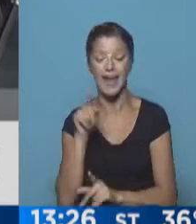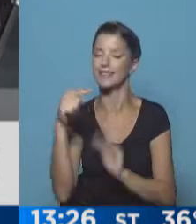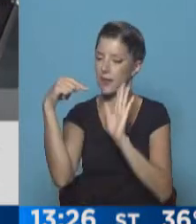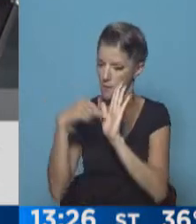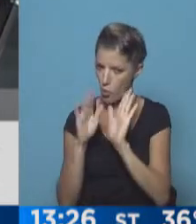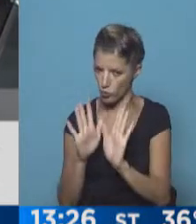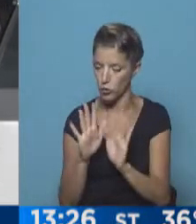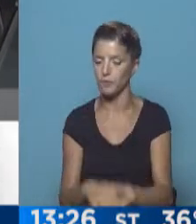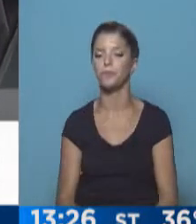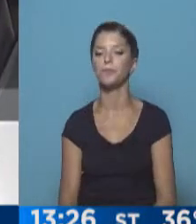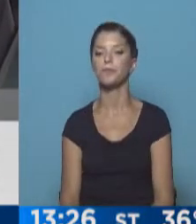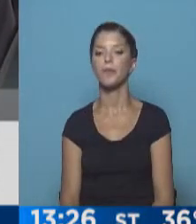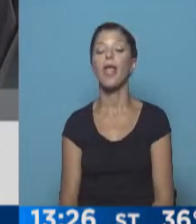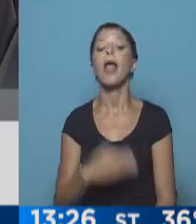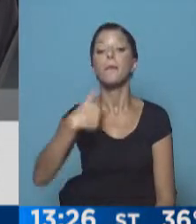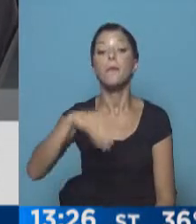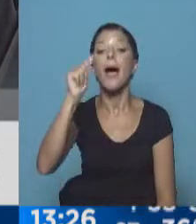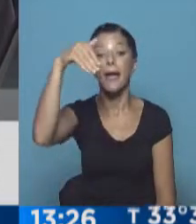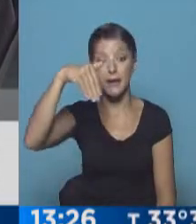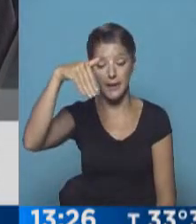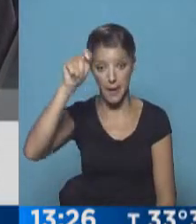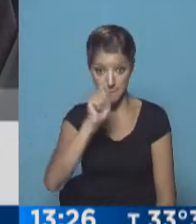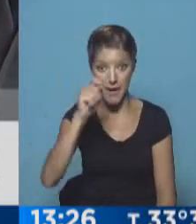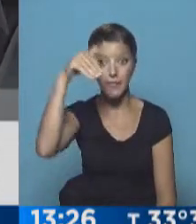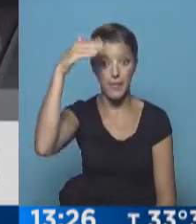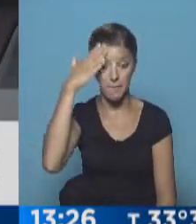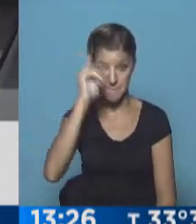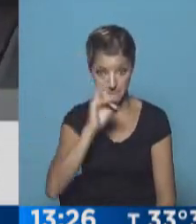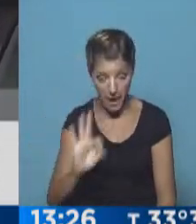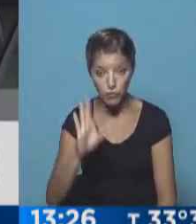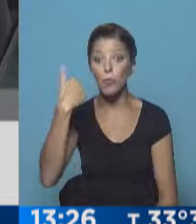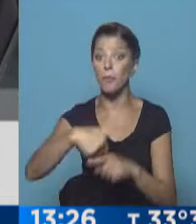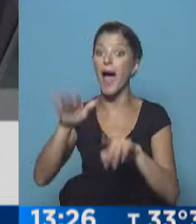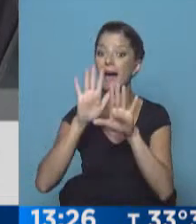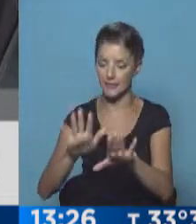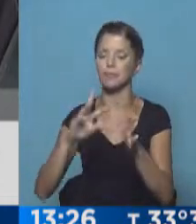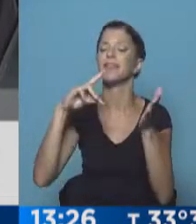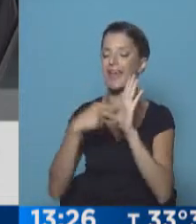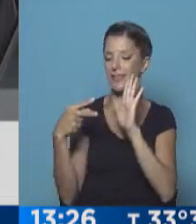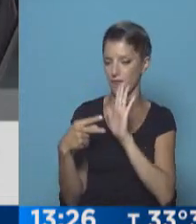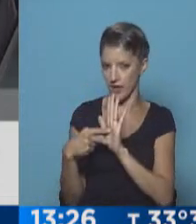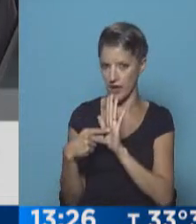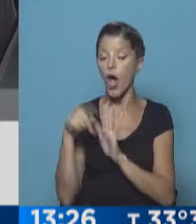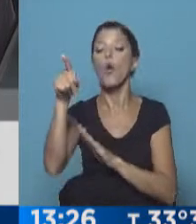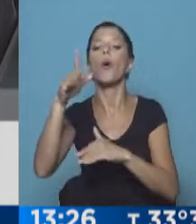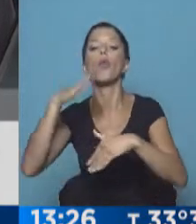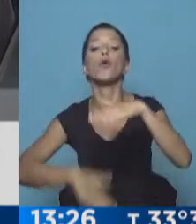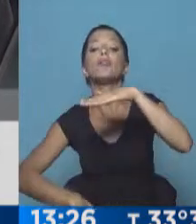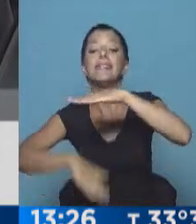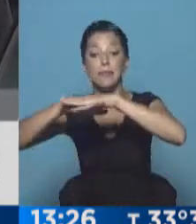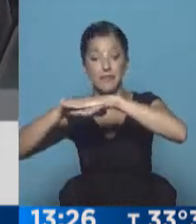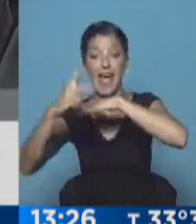a partir de marzo va a estar impactando esta medida lo que produce con el aumento justamente este tope que